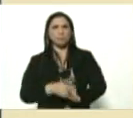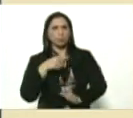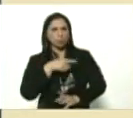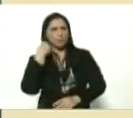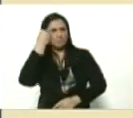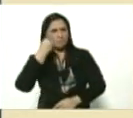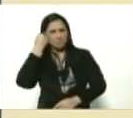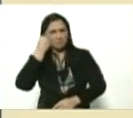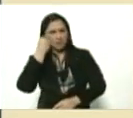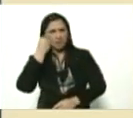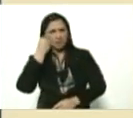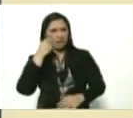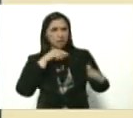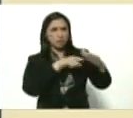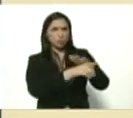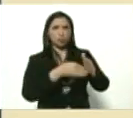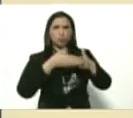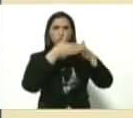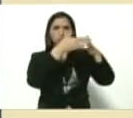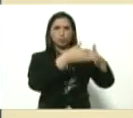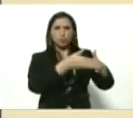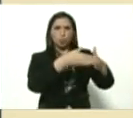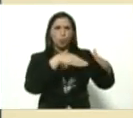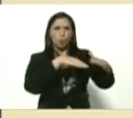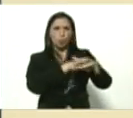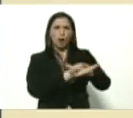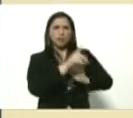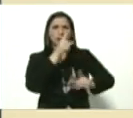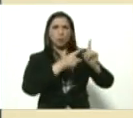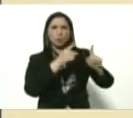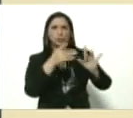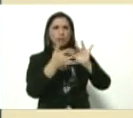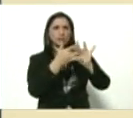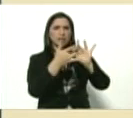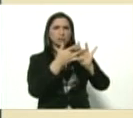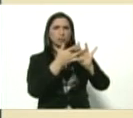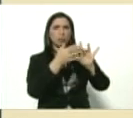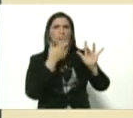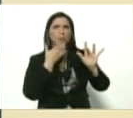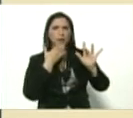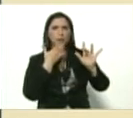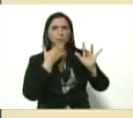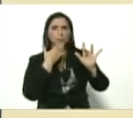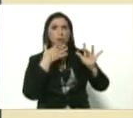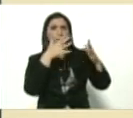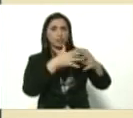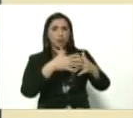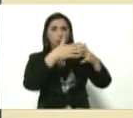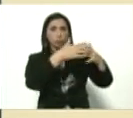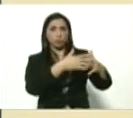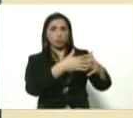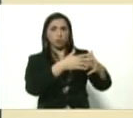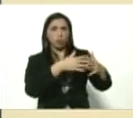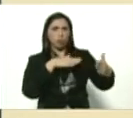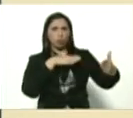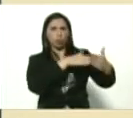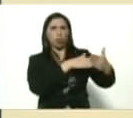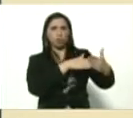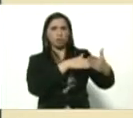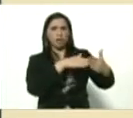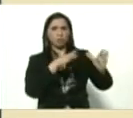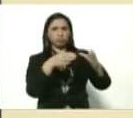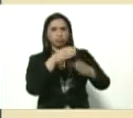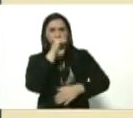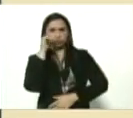considera que las incursiones marítimas guardan alguna relación con el pedido por parte de Estados Unidos en su contra por